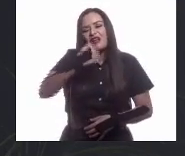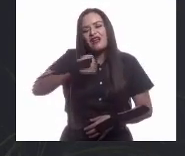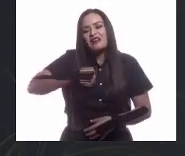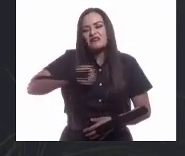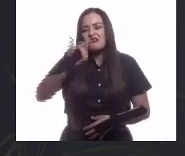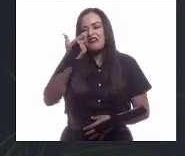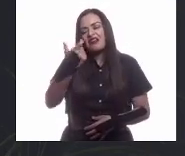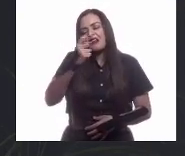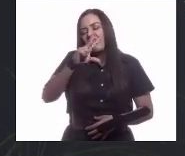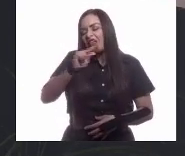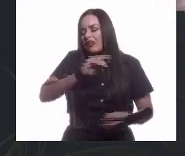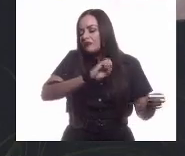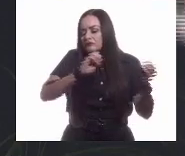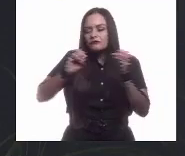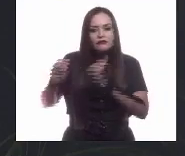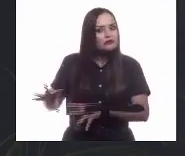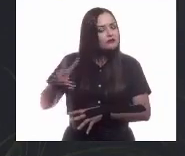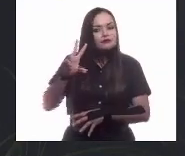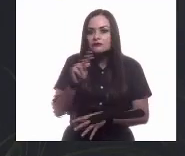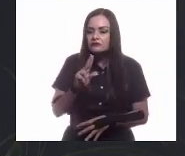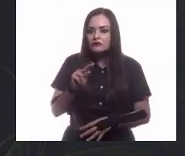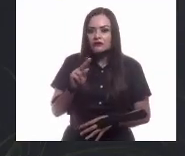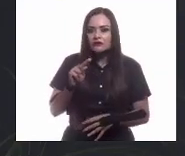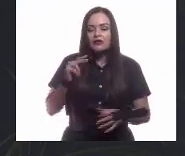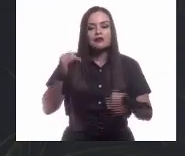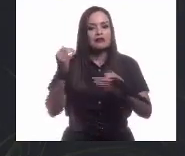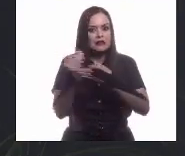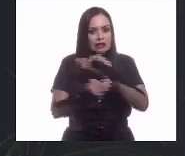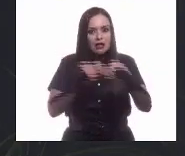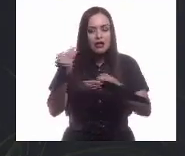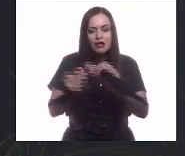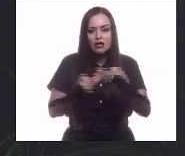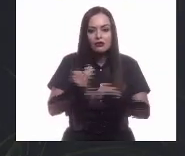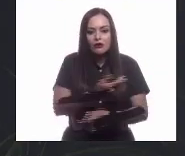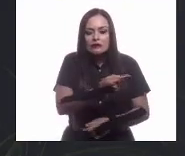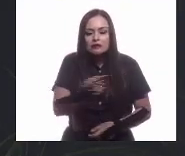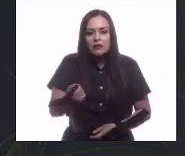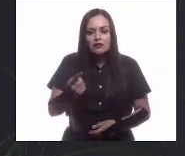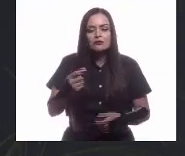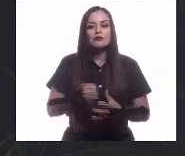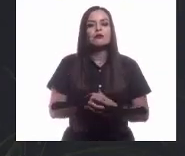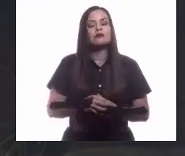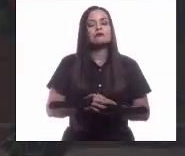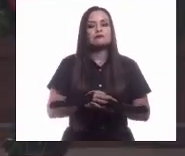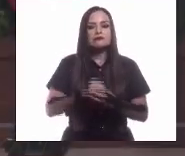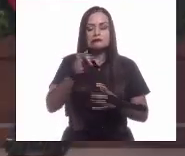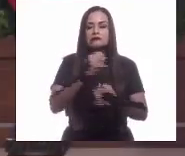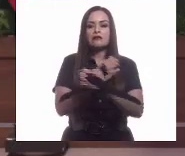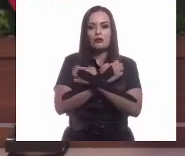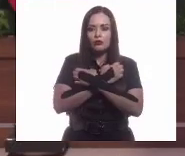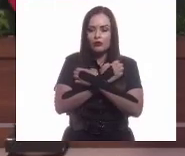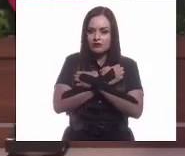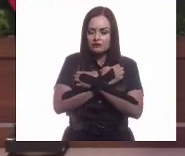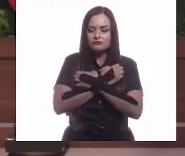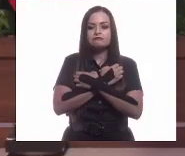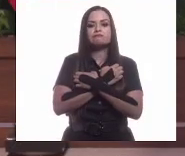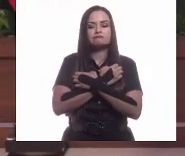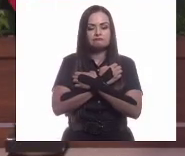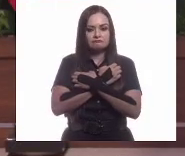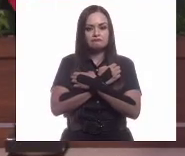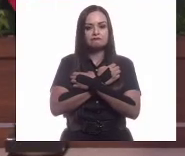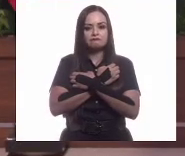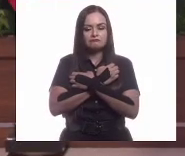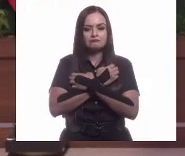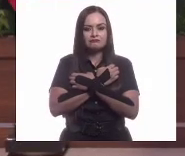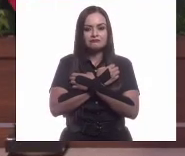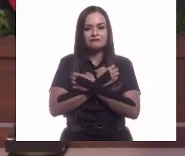por precariedad y que todos reciban, por supuesto, una educación de excelencia. Efectivamente, tener